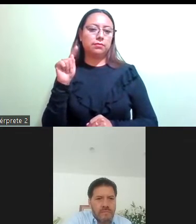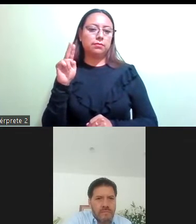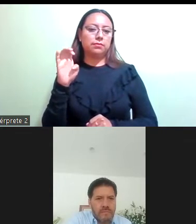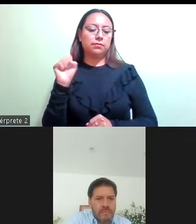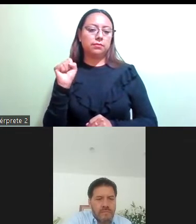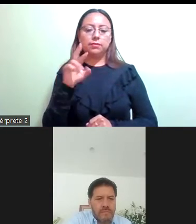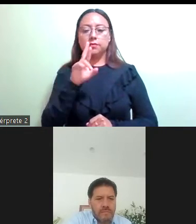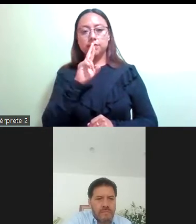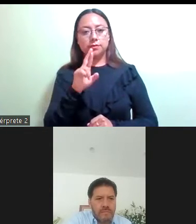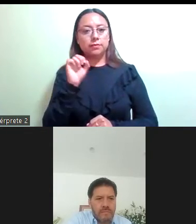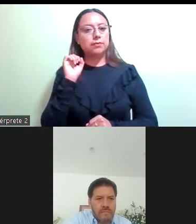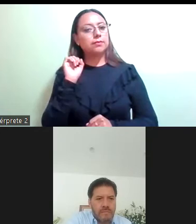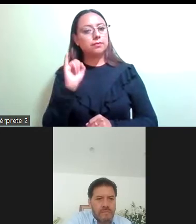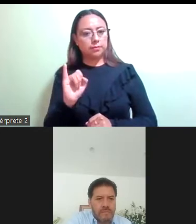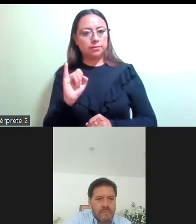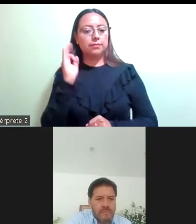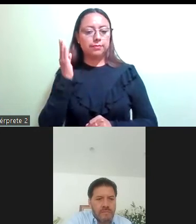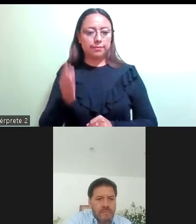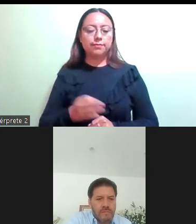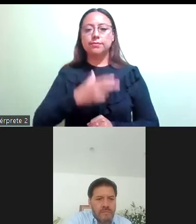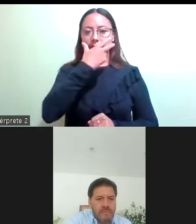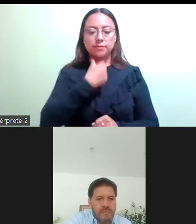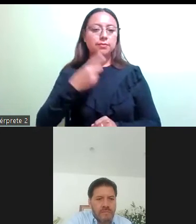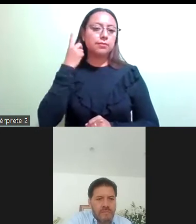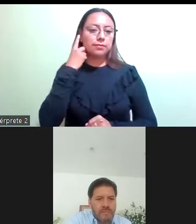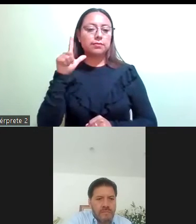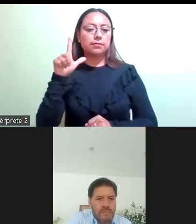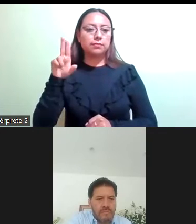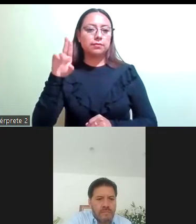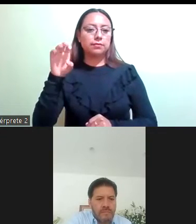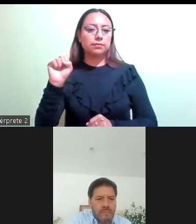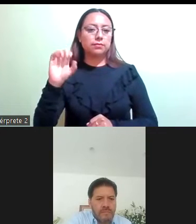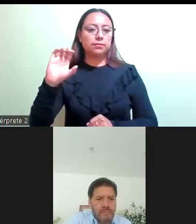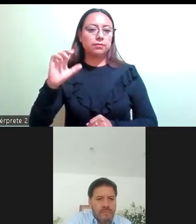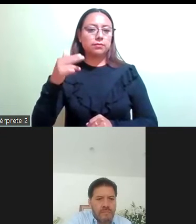favor. Diputado Luis Alberto Chávez García.